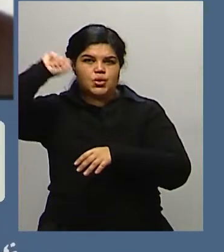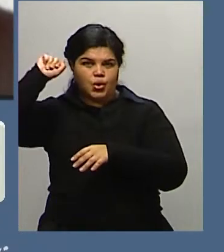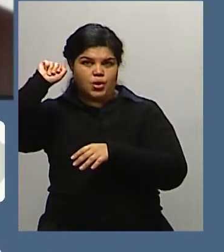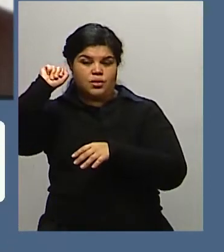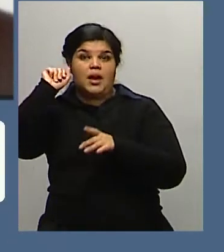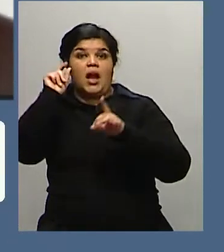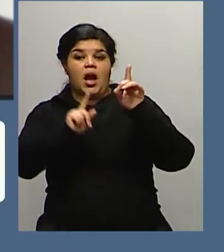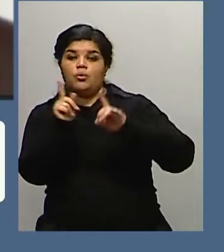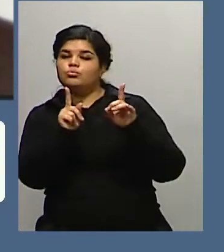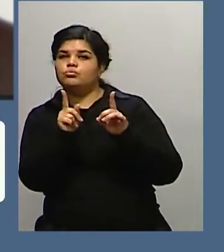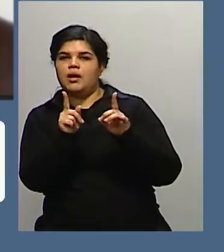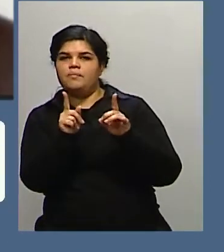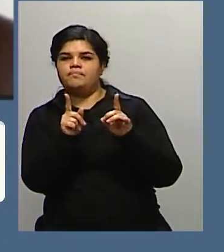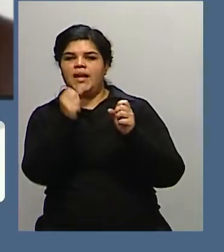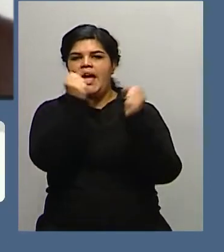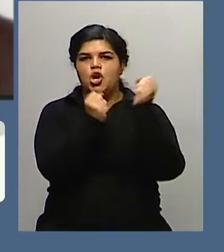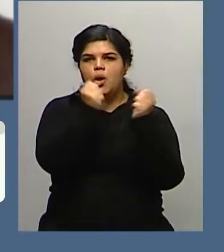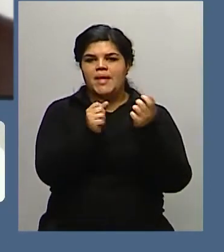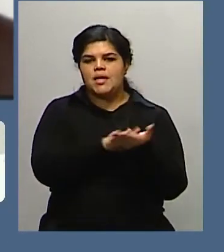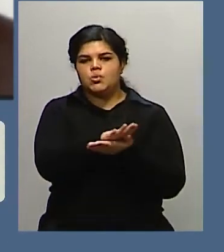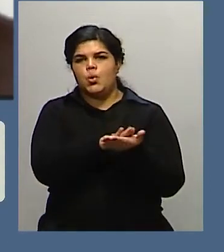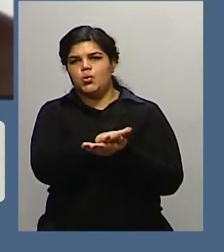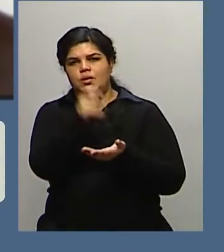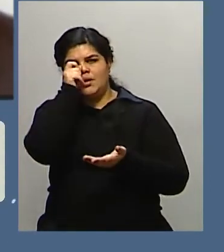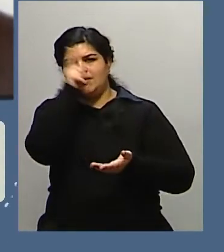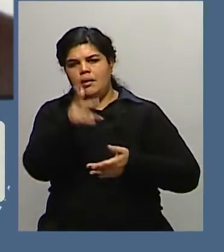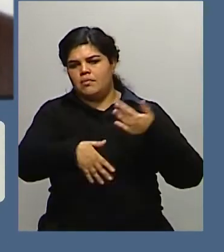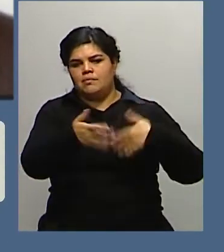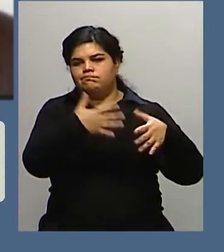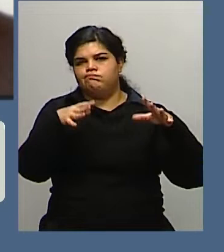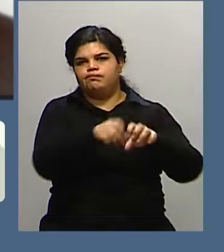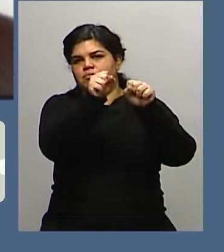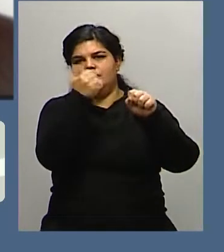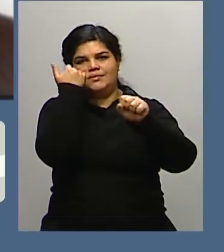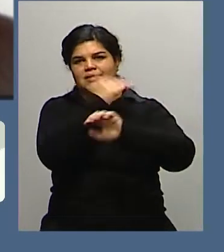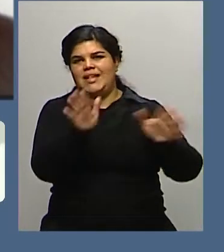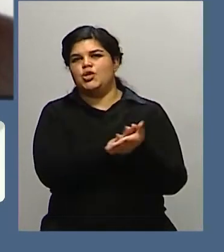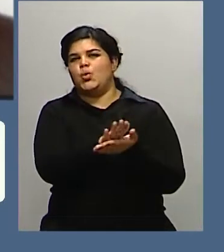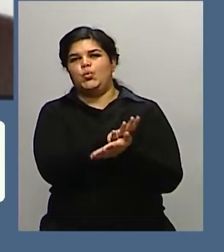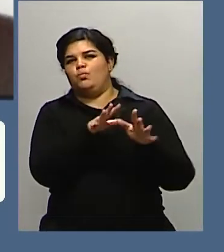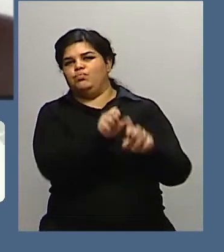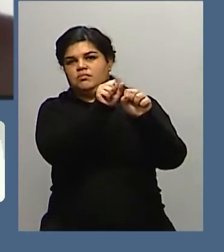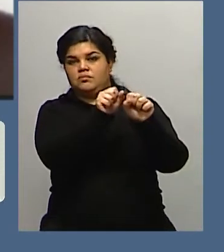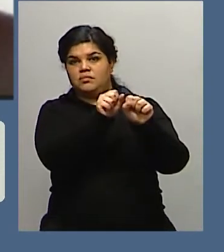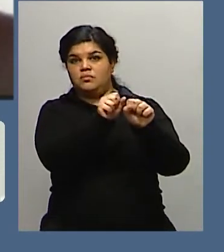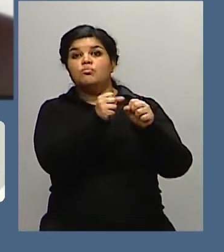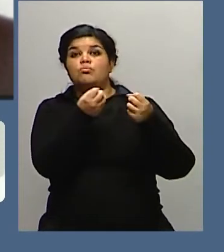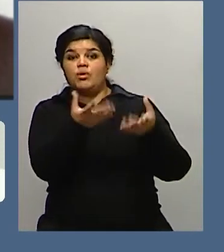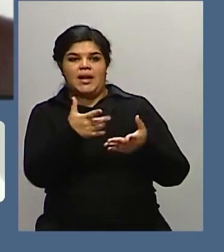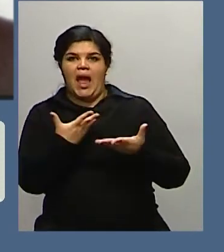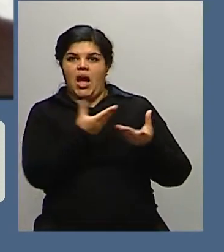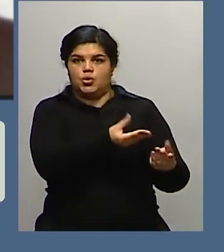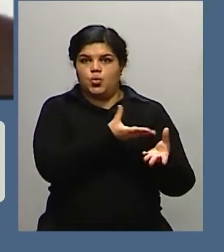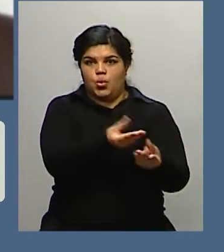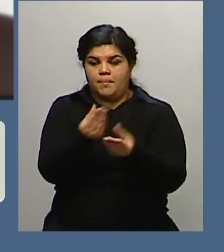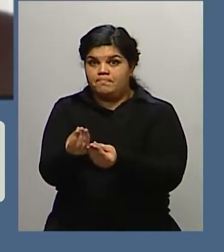rápido, especialmente los países desarrollados, por el enorme tamaño del paquete de ayuda, claro. Pero eso impacta sobre los